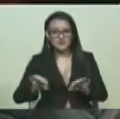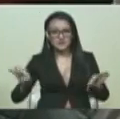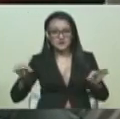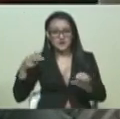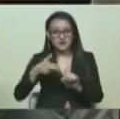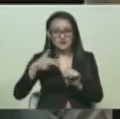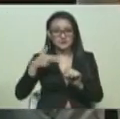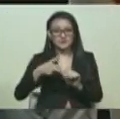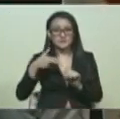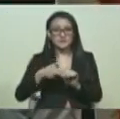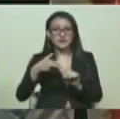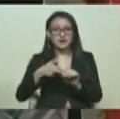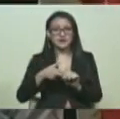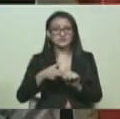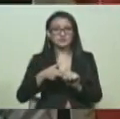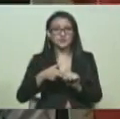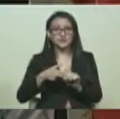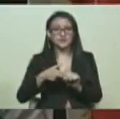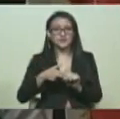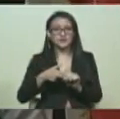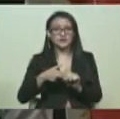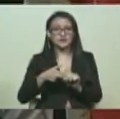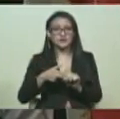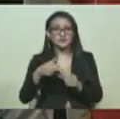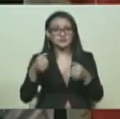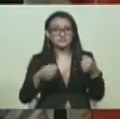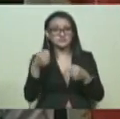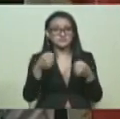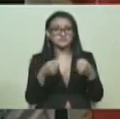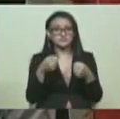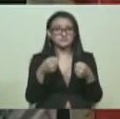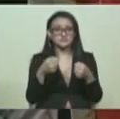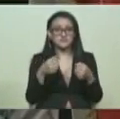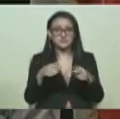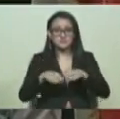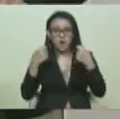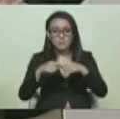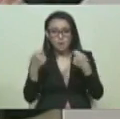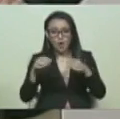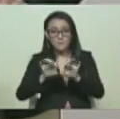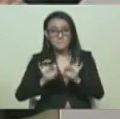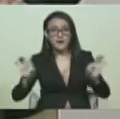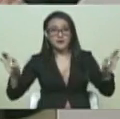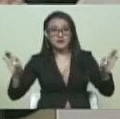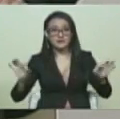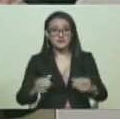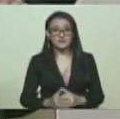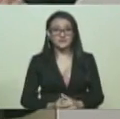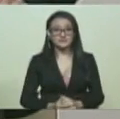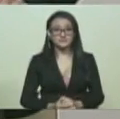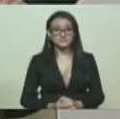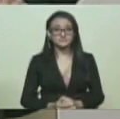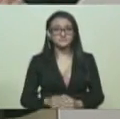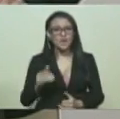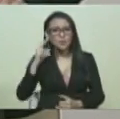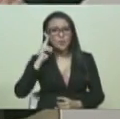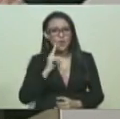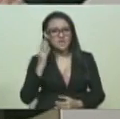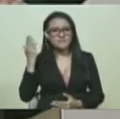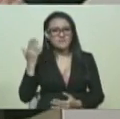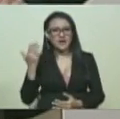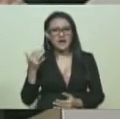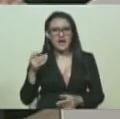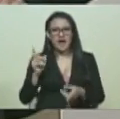combustibles. Ustedes vieron que hace poco en el estado Bolívar hubo un desabastecimiento de